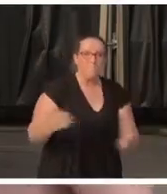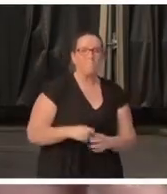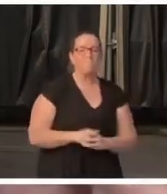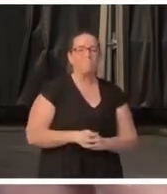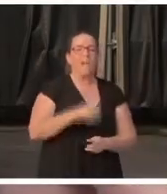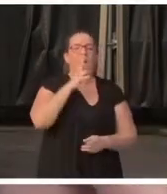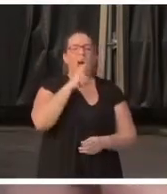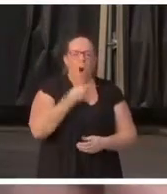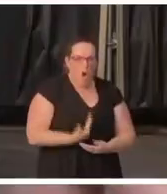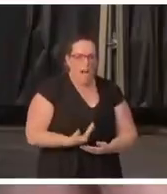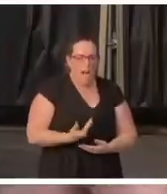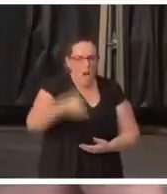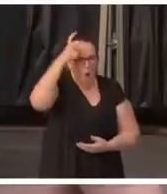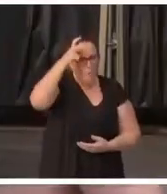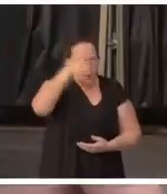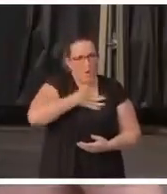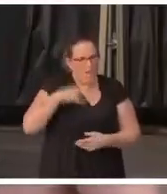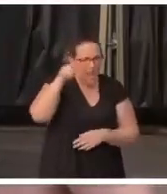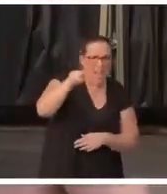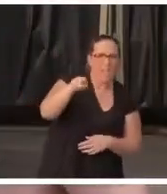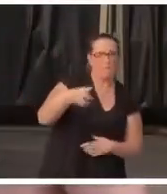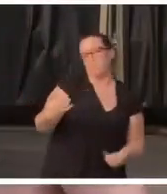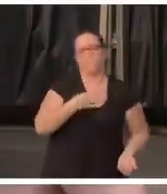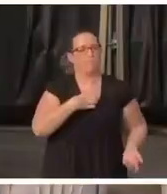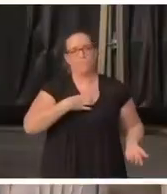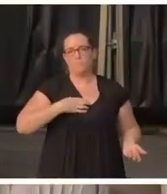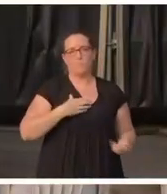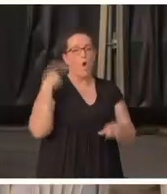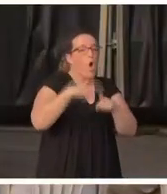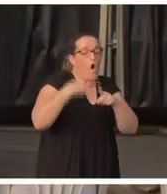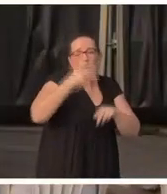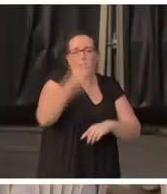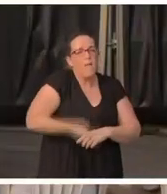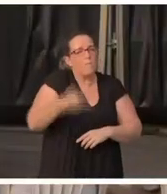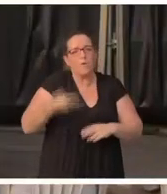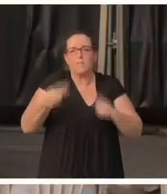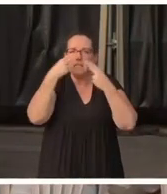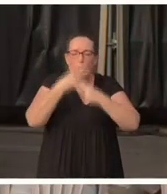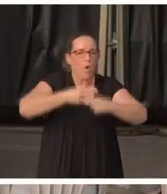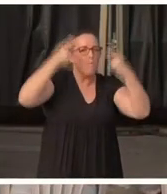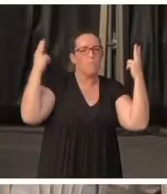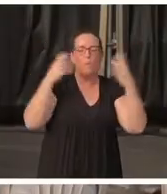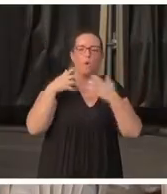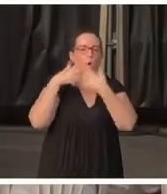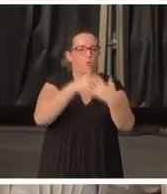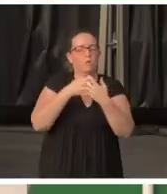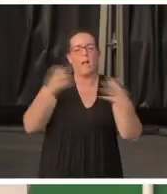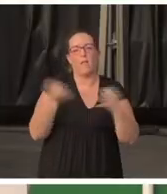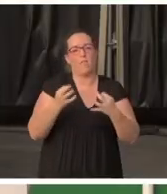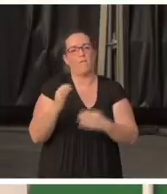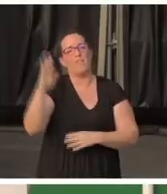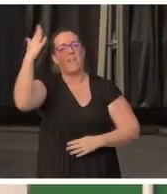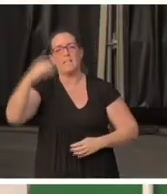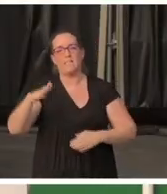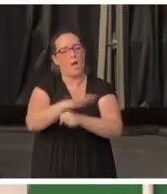merece el pueblo andaluz, y no podemos dejar cosas importantes, lo público, no podemos dejarlos en manos de la